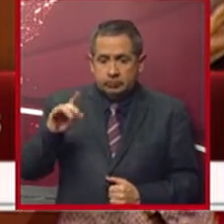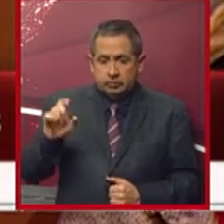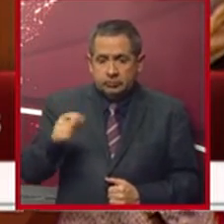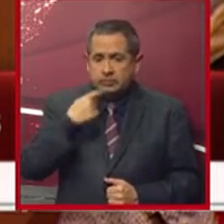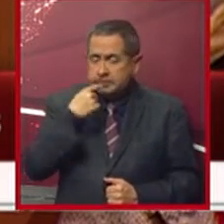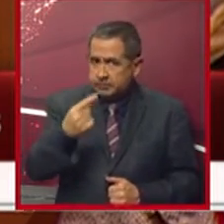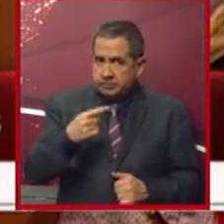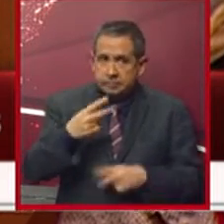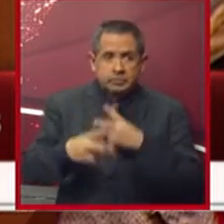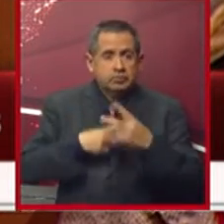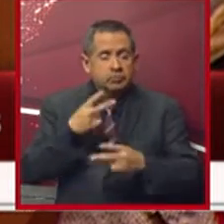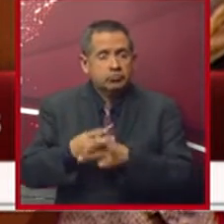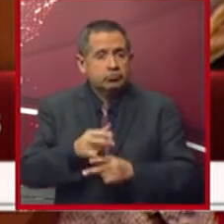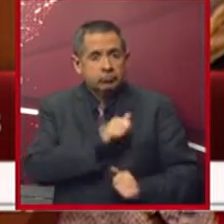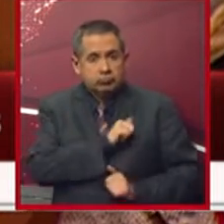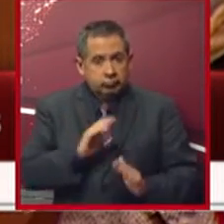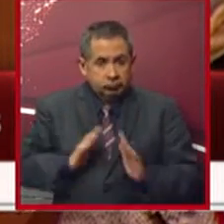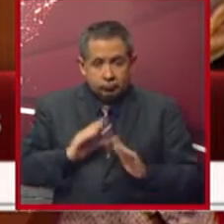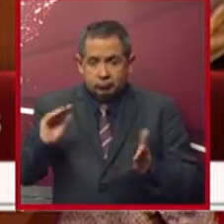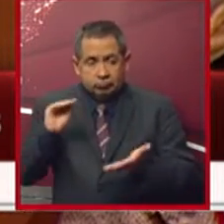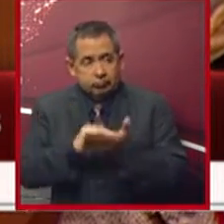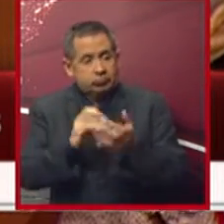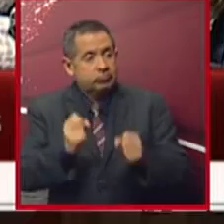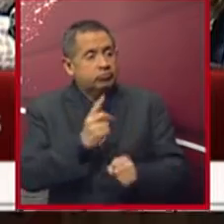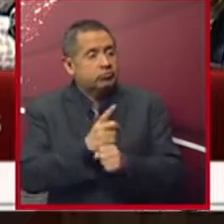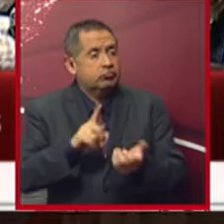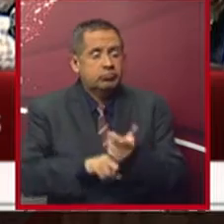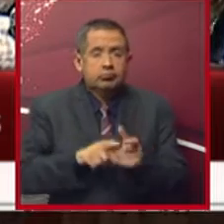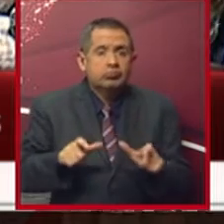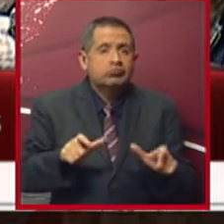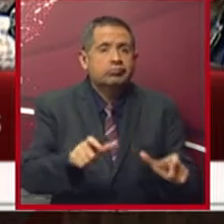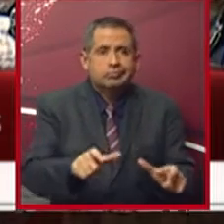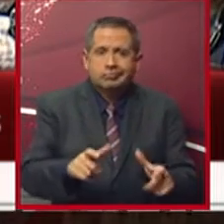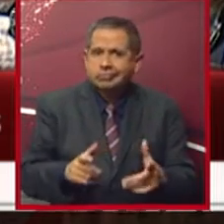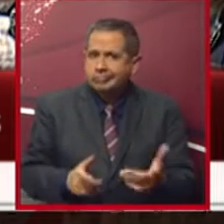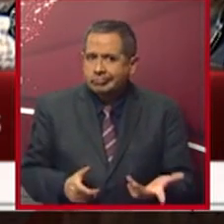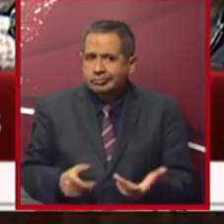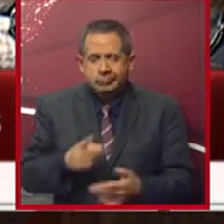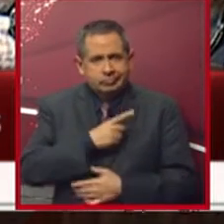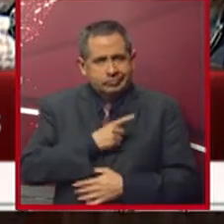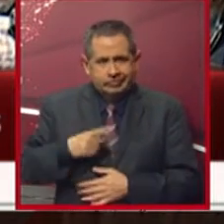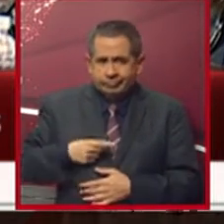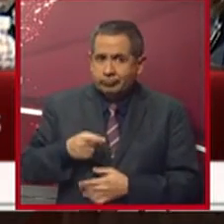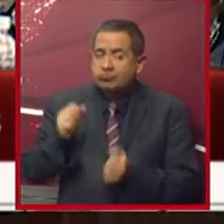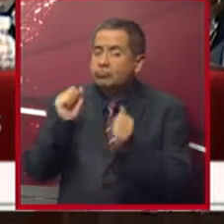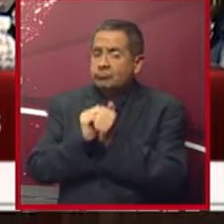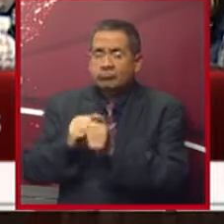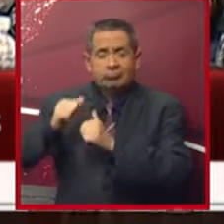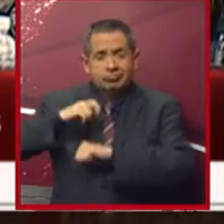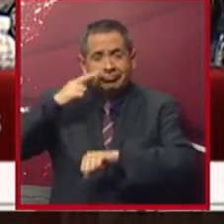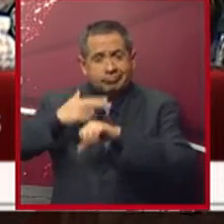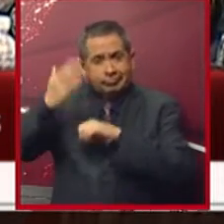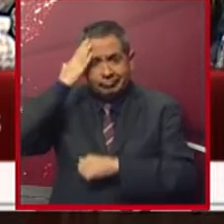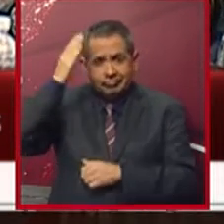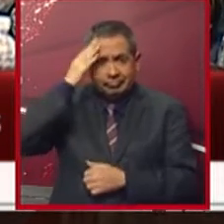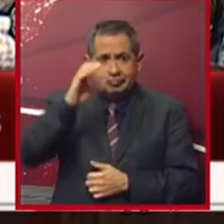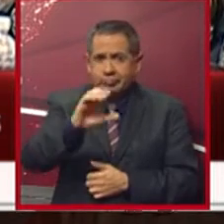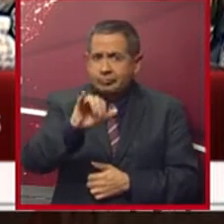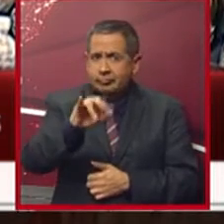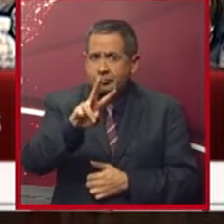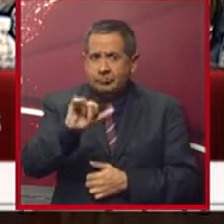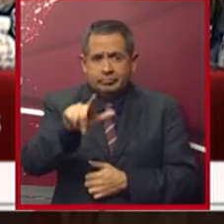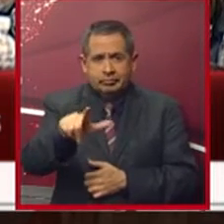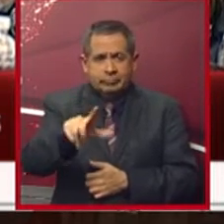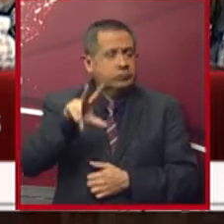Fuerzas Armadas para desempeñar tareas de seguridad pública, la encomienda debe ser estrictamente controlada por autoridades y grupos civiles